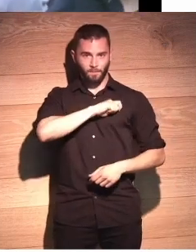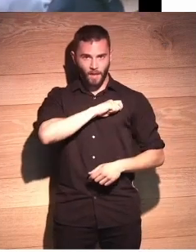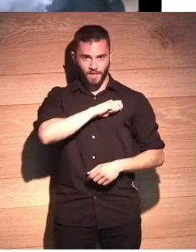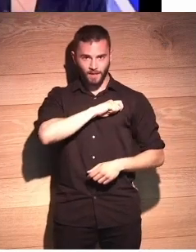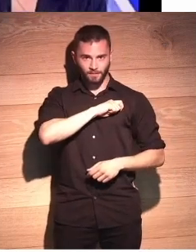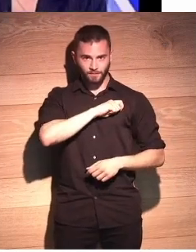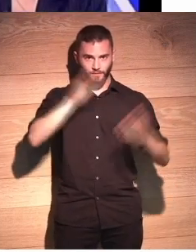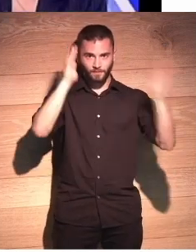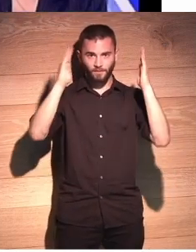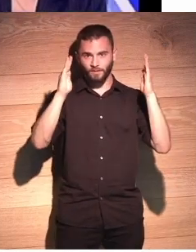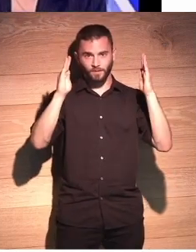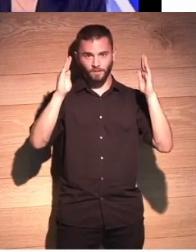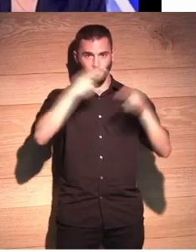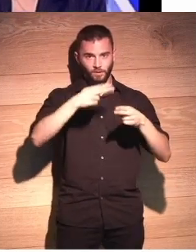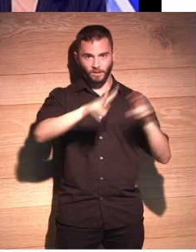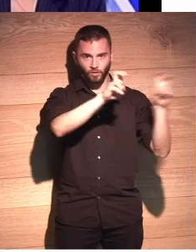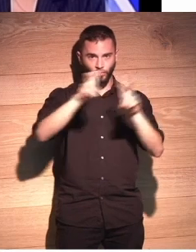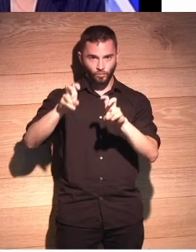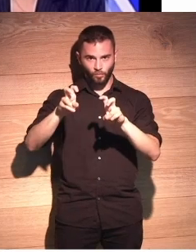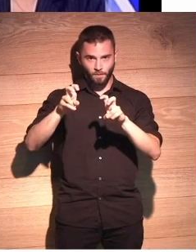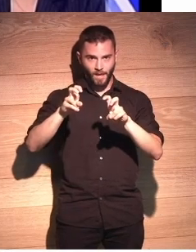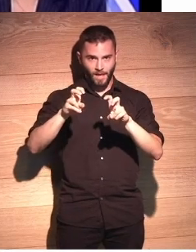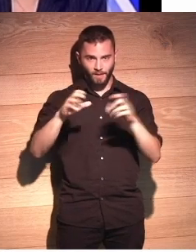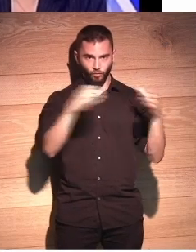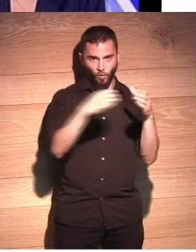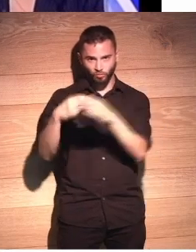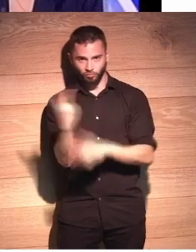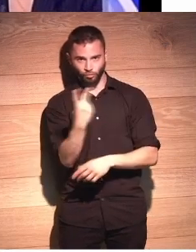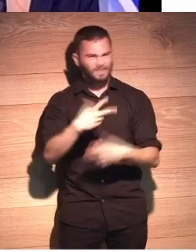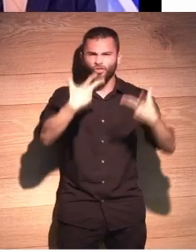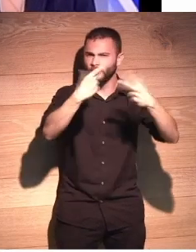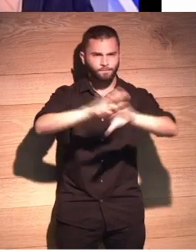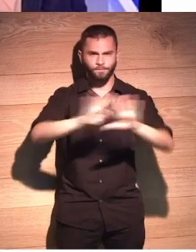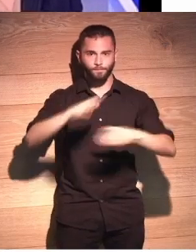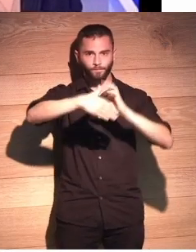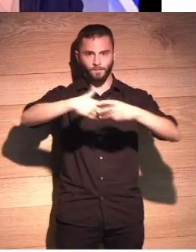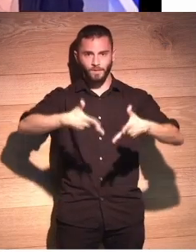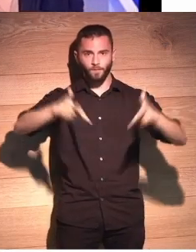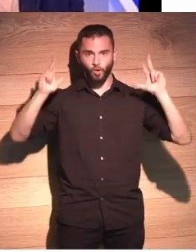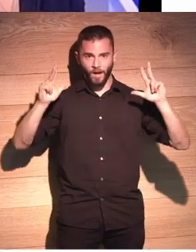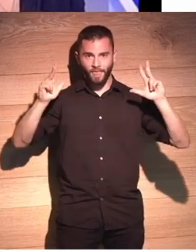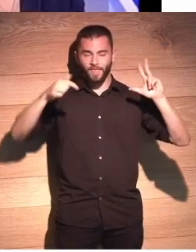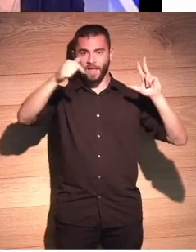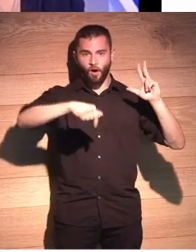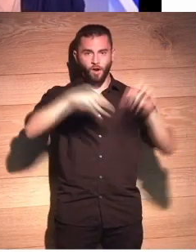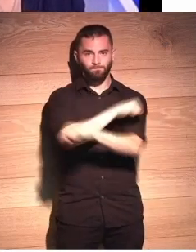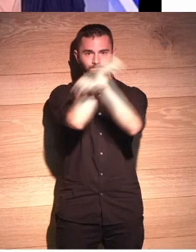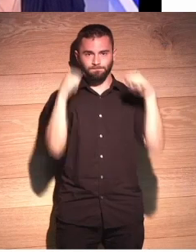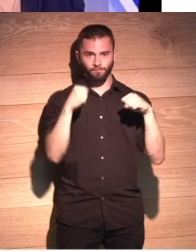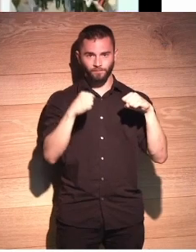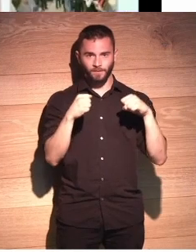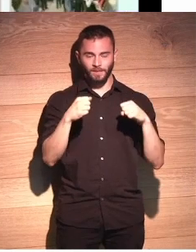abrieron una nueva era política, la del fin del bipartidismo. Toda jornada grande de la democracia, hoy se constituyen las